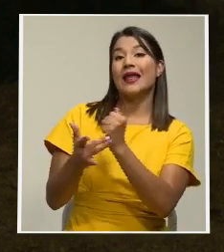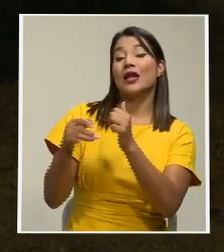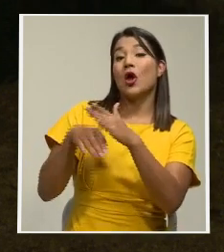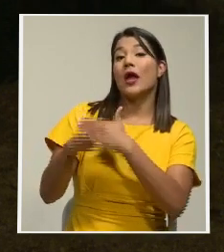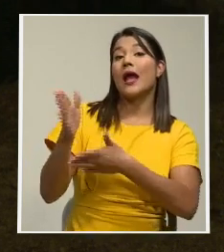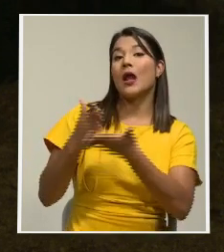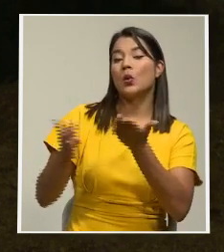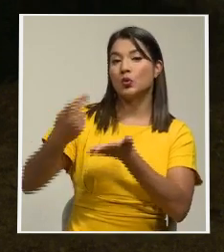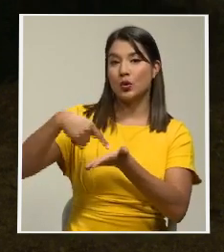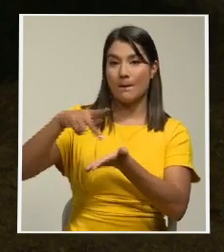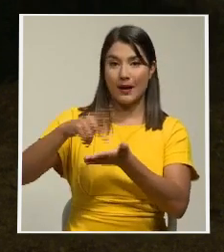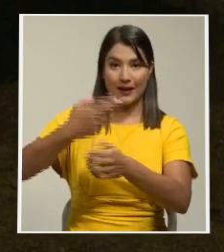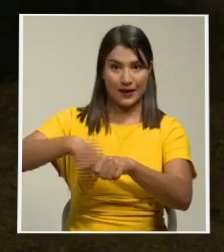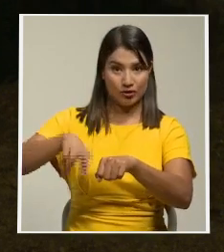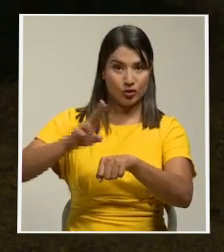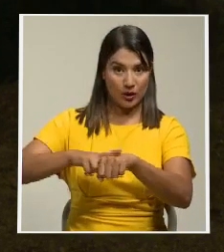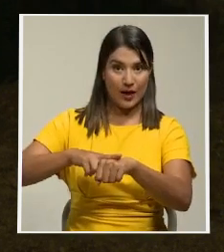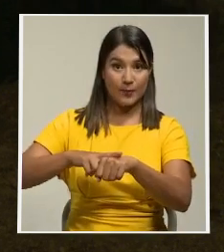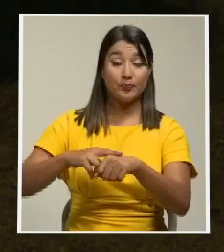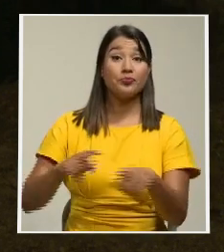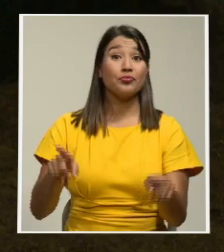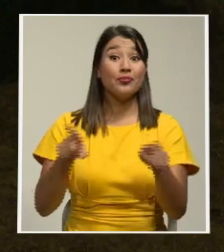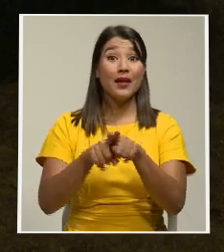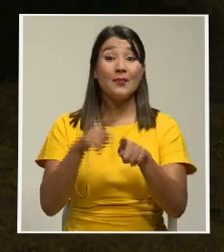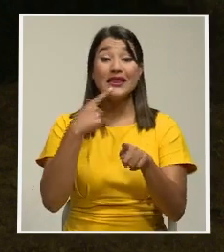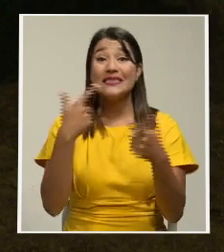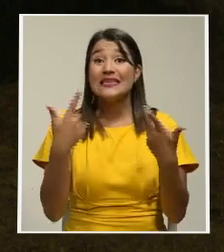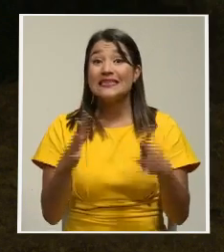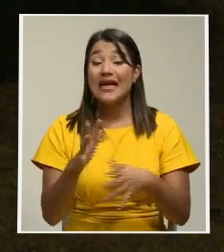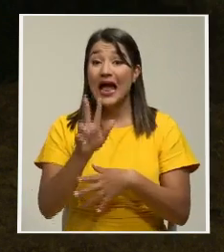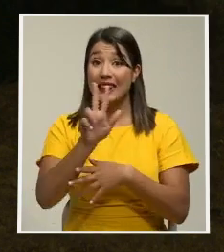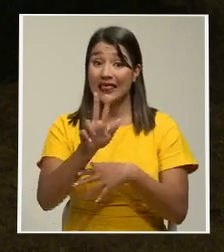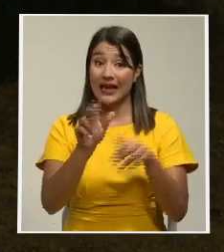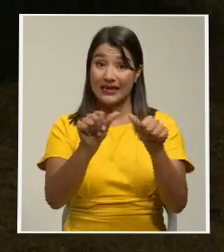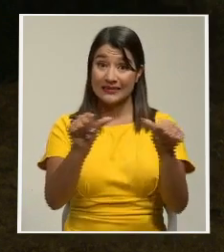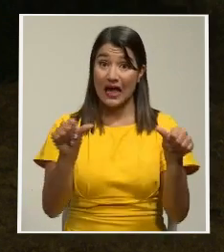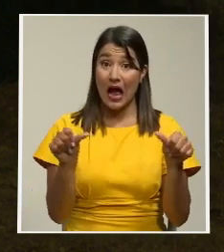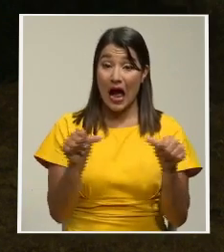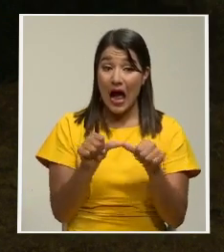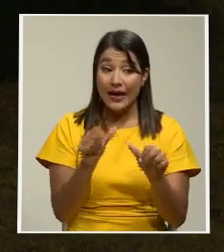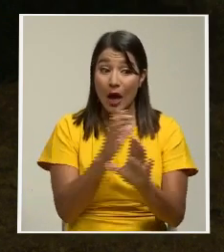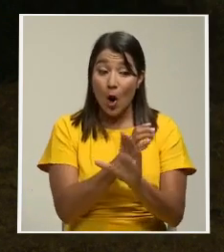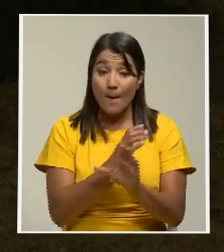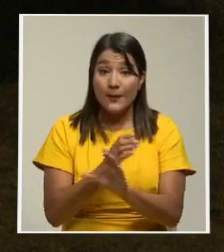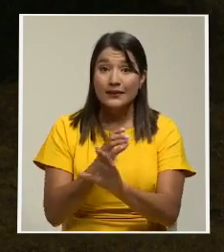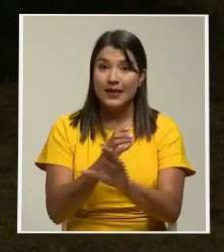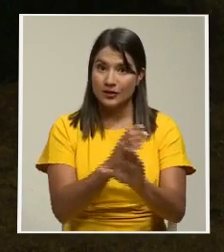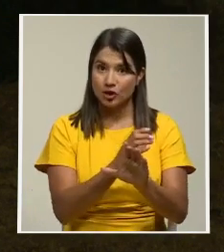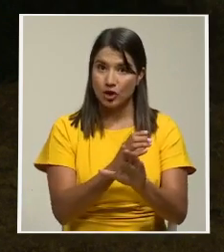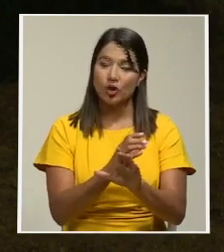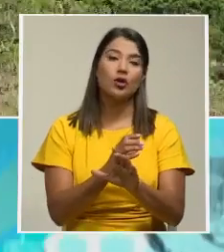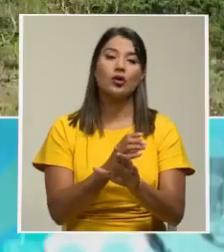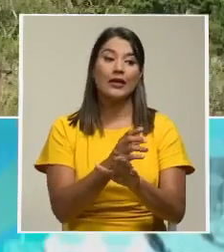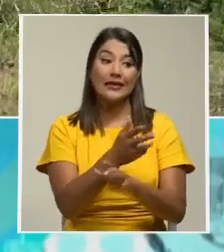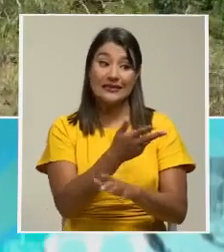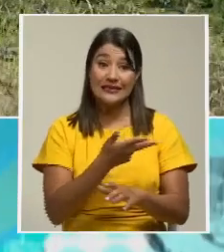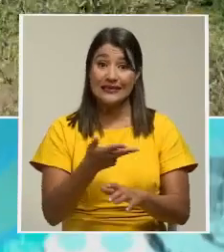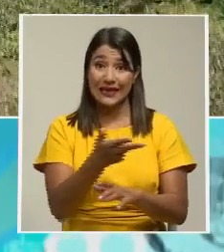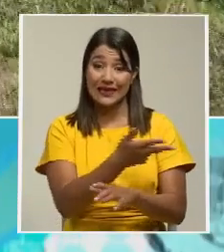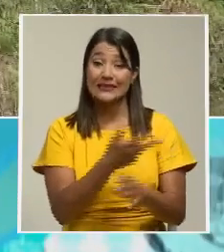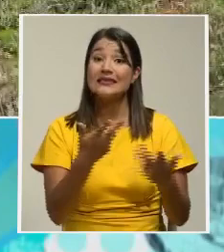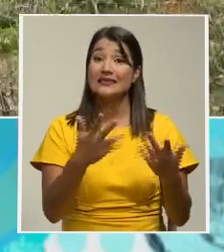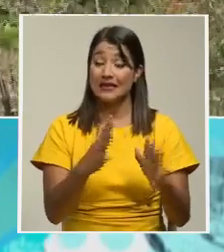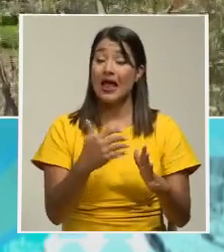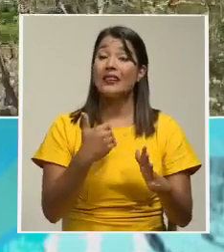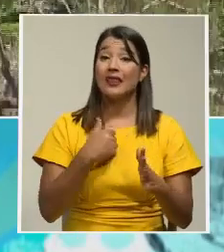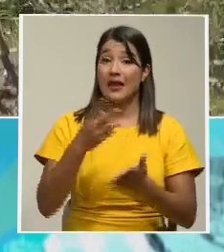parques nacionales. Incluso señalan que ya hay 3 áreas de conservación que tienen estas 3 áreas de conservación, varios